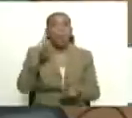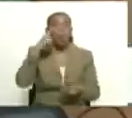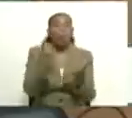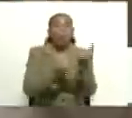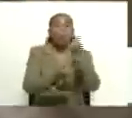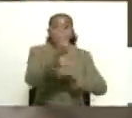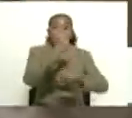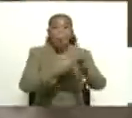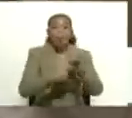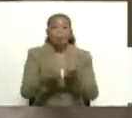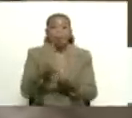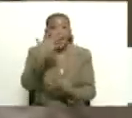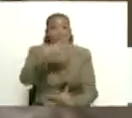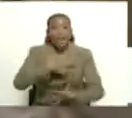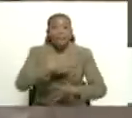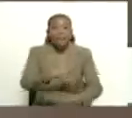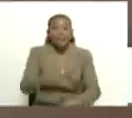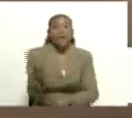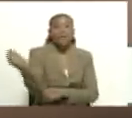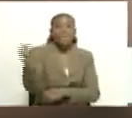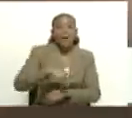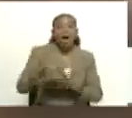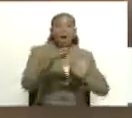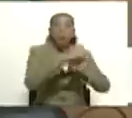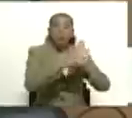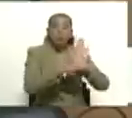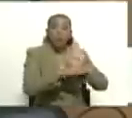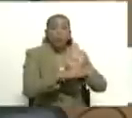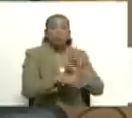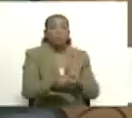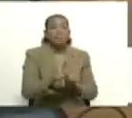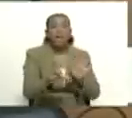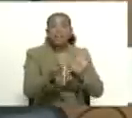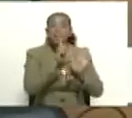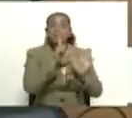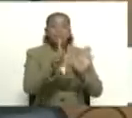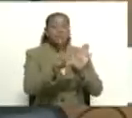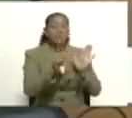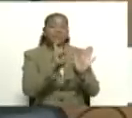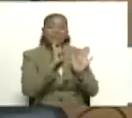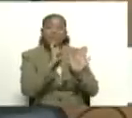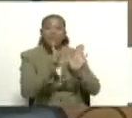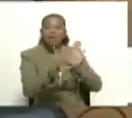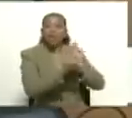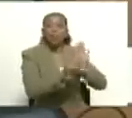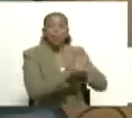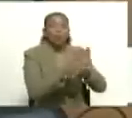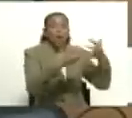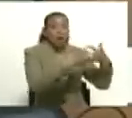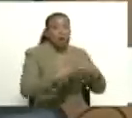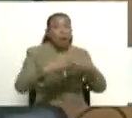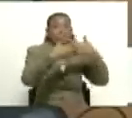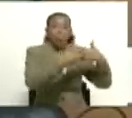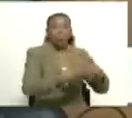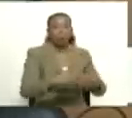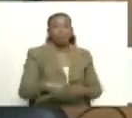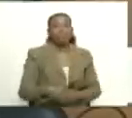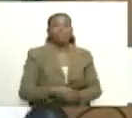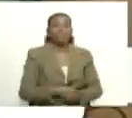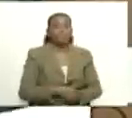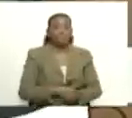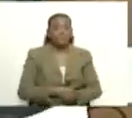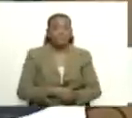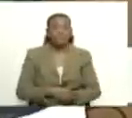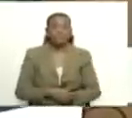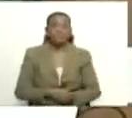financiero y comercial y demás medidas coercitivas unilaterales por parte del gobierno de los Estados Unidos de